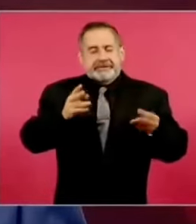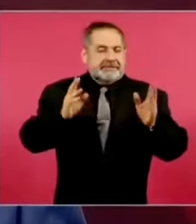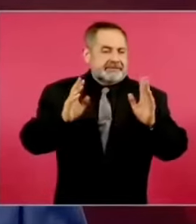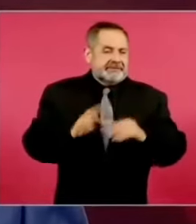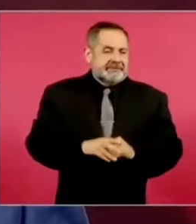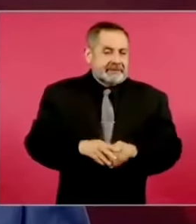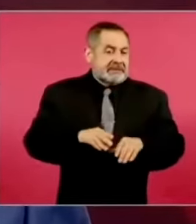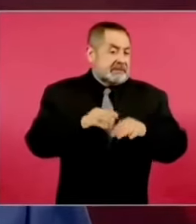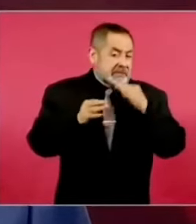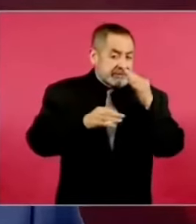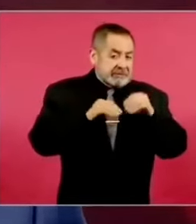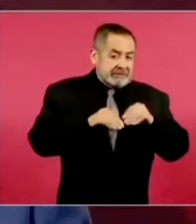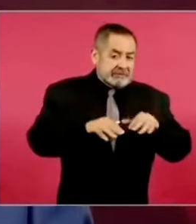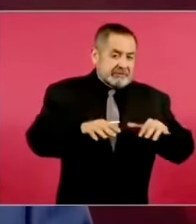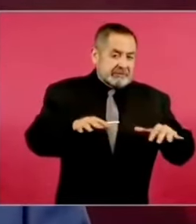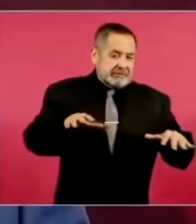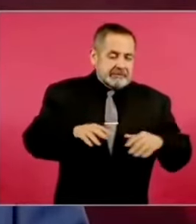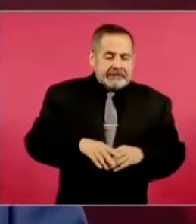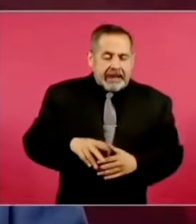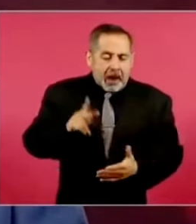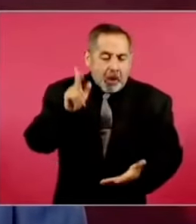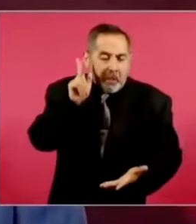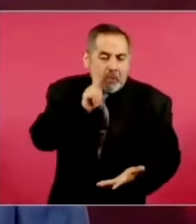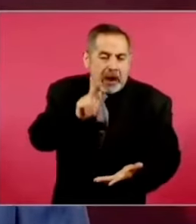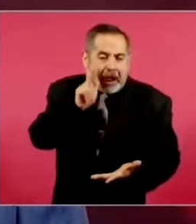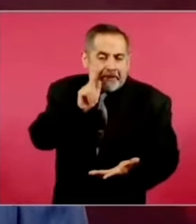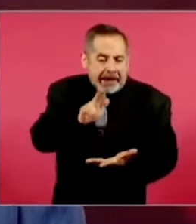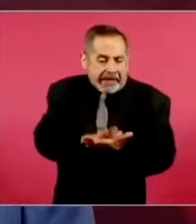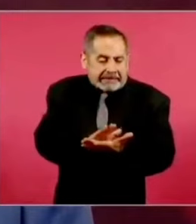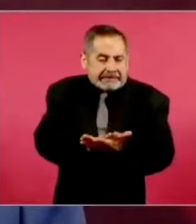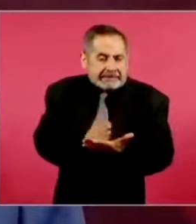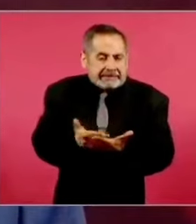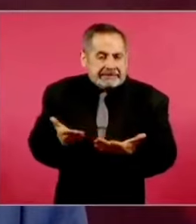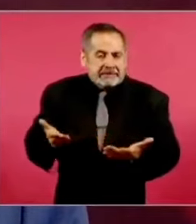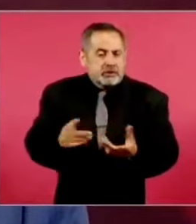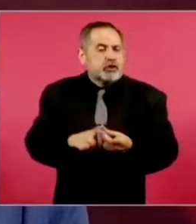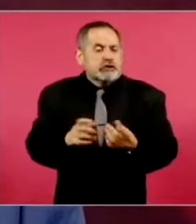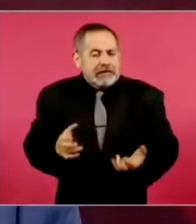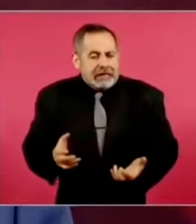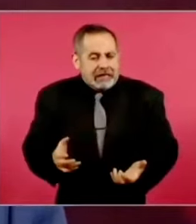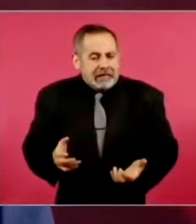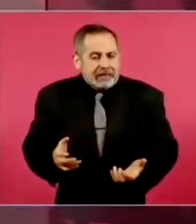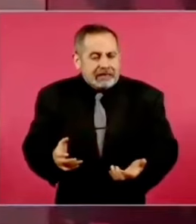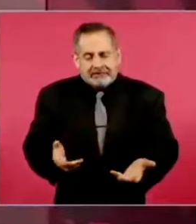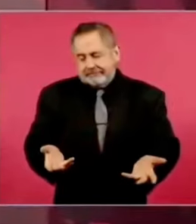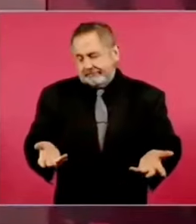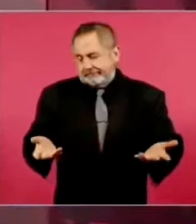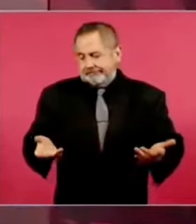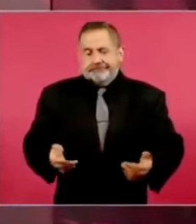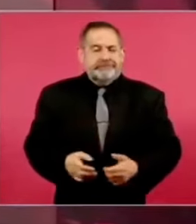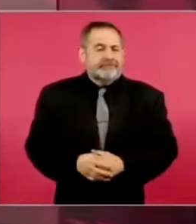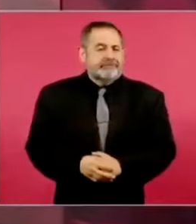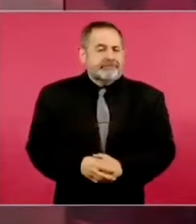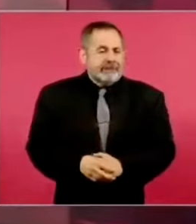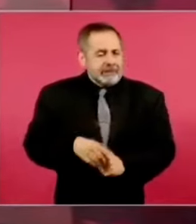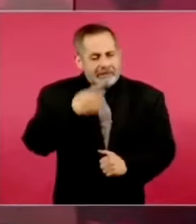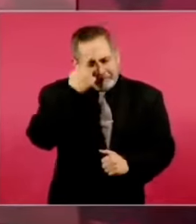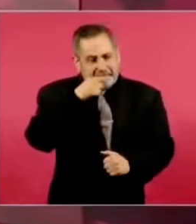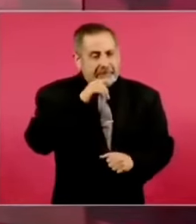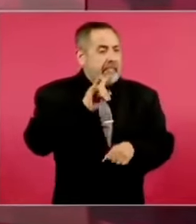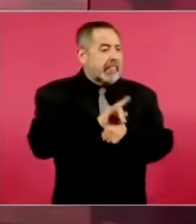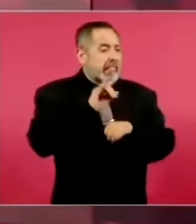despliegue informativo, pruebas, no están las pruebas. ¿Y para qué ese